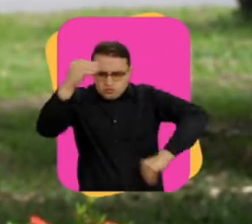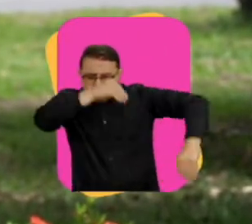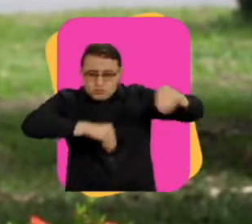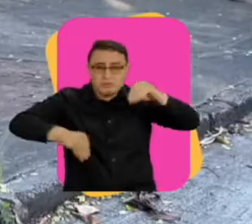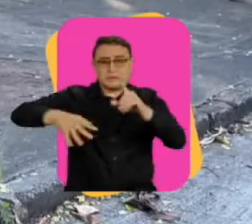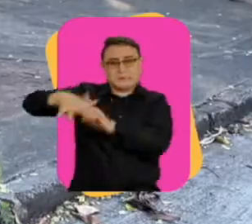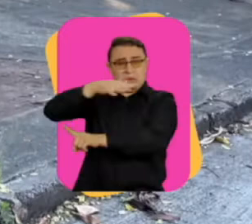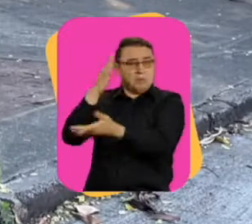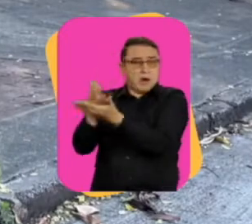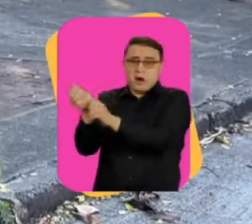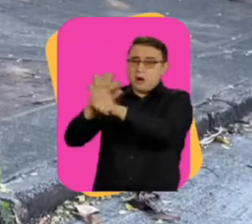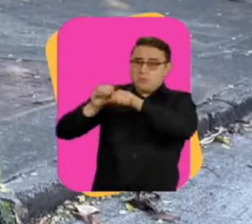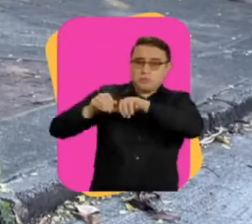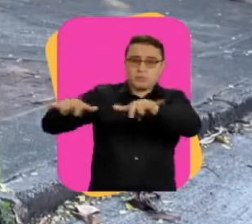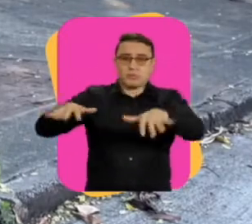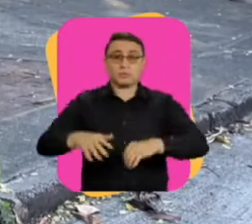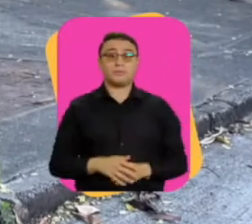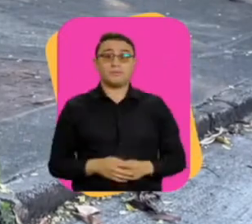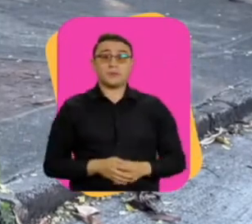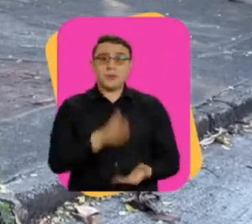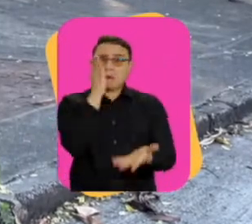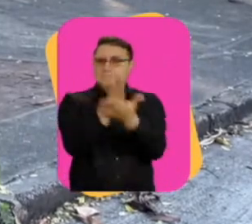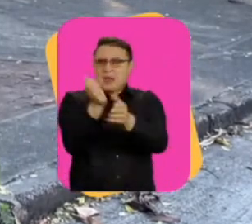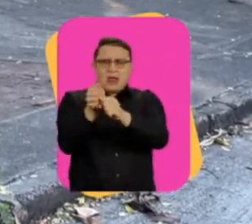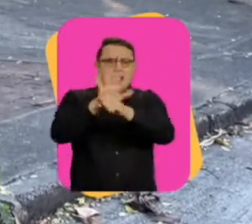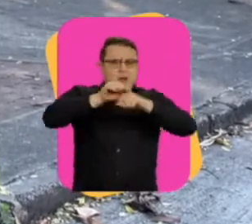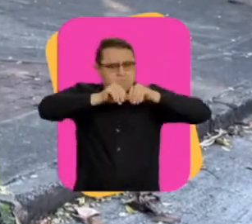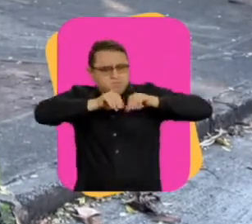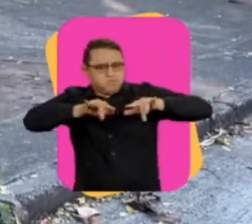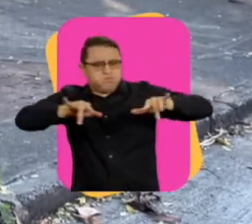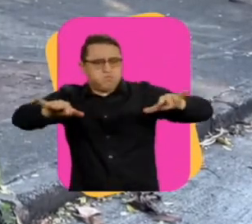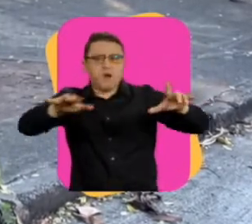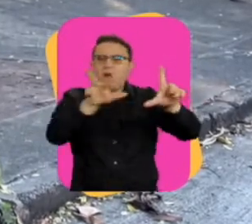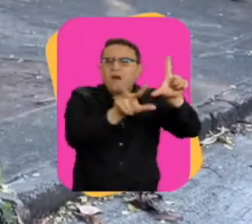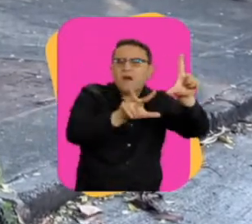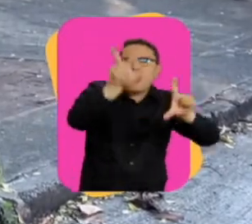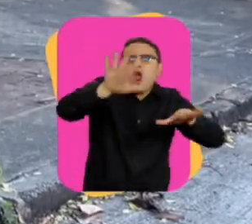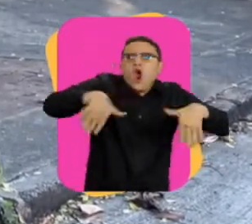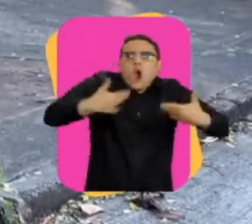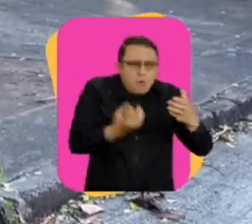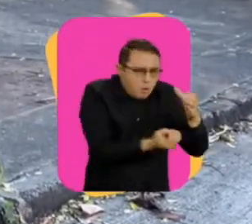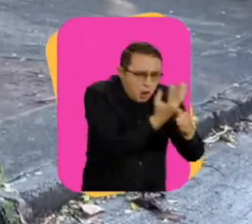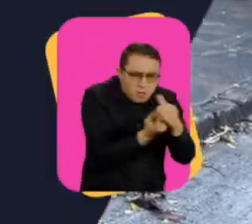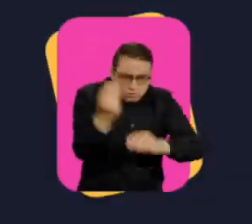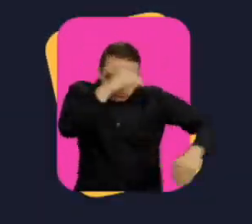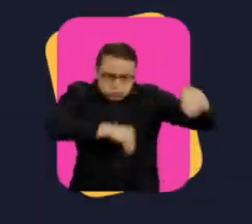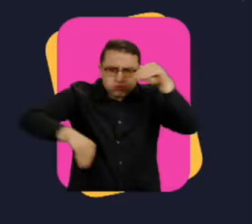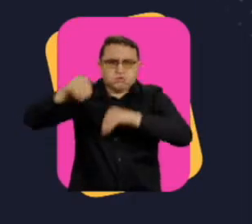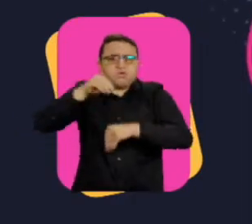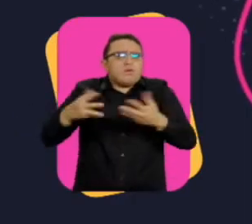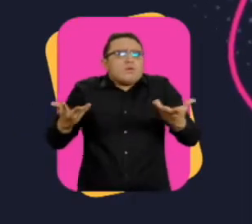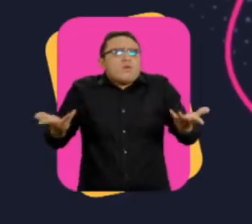plena pandemia? Quiero saber cómo hizo el Canal 13 para la realización de los programas que vimos durante la pandemia.